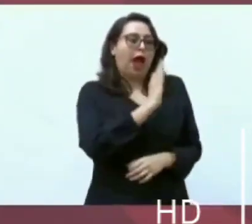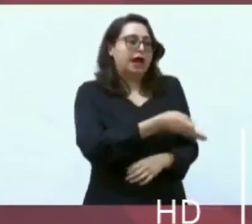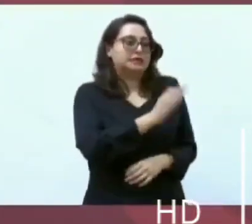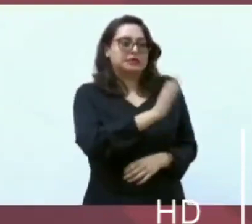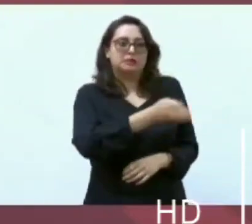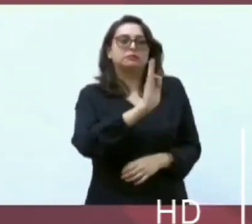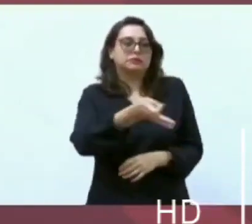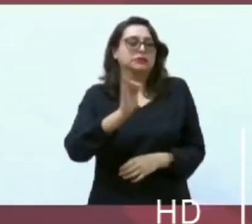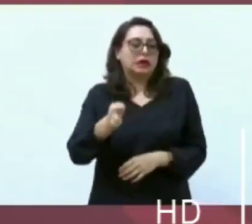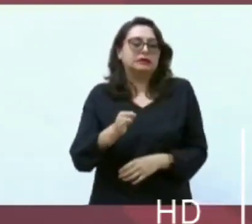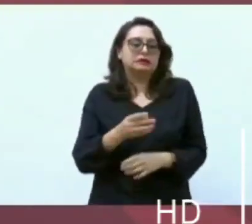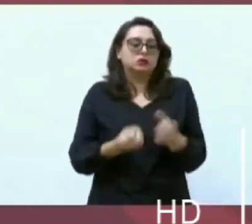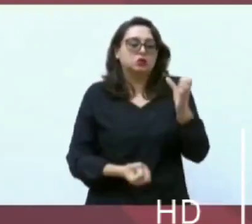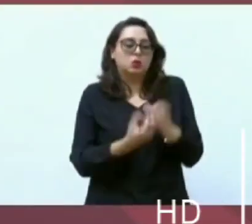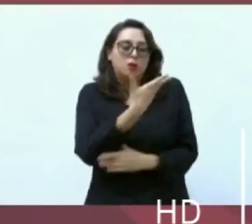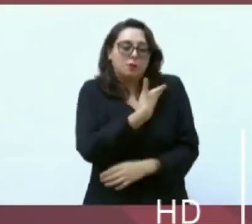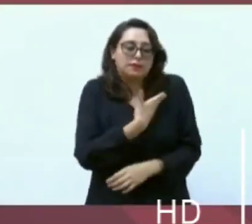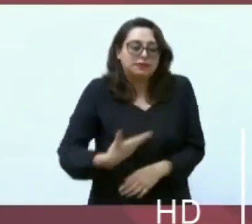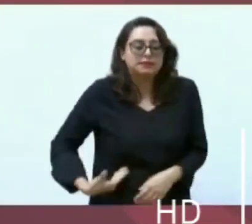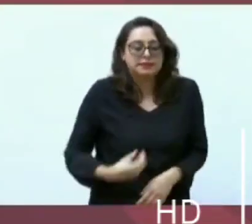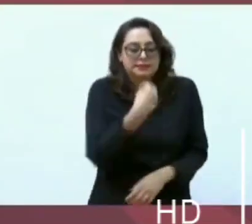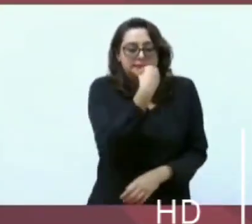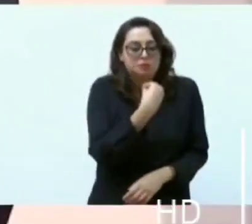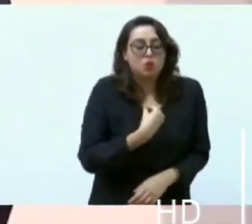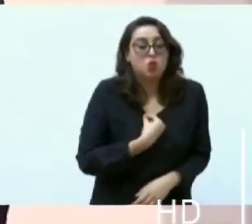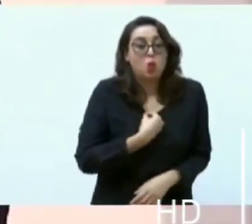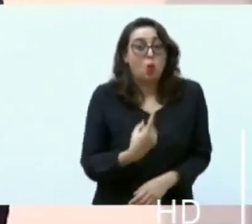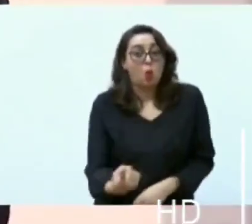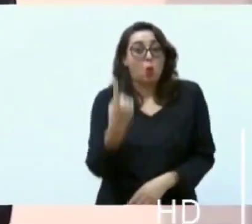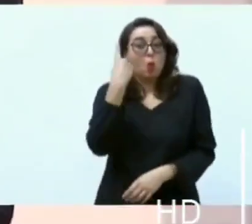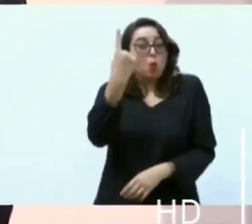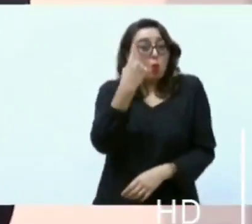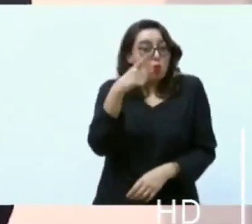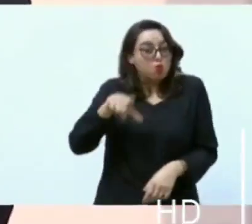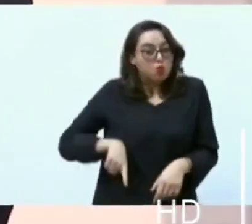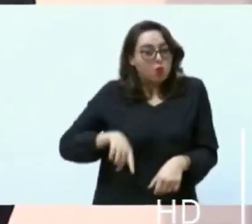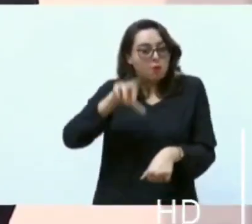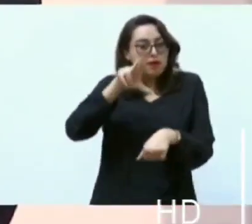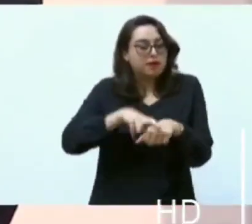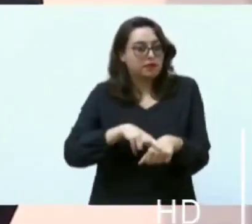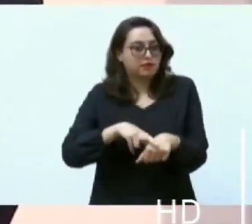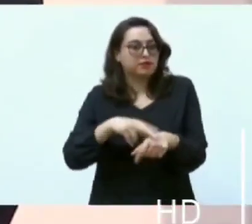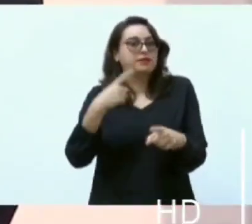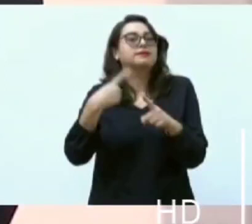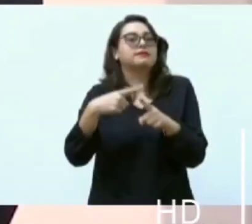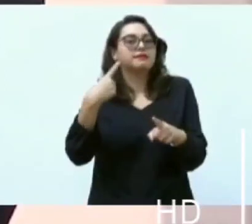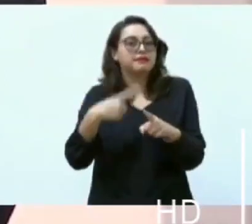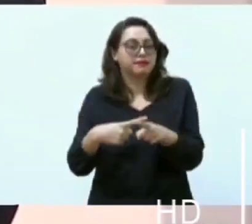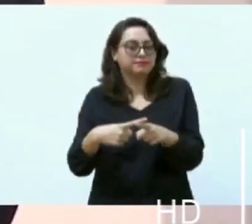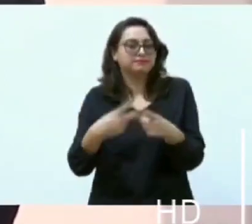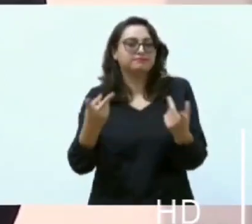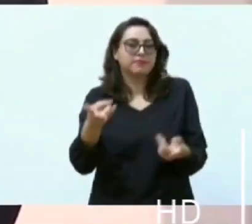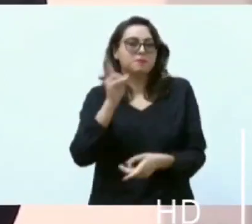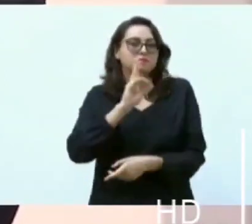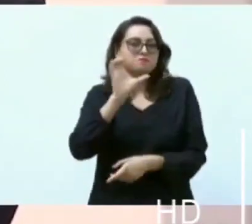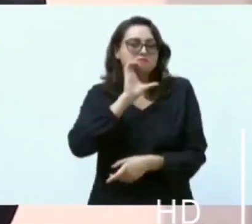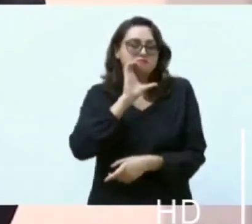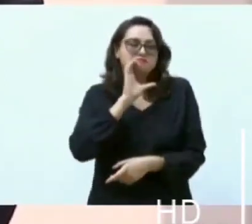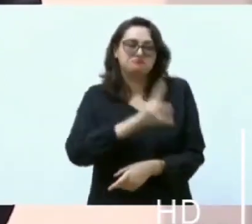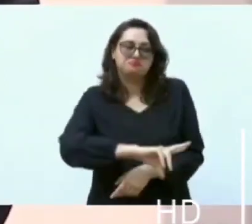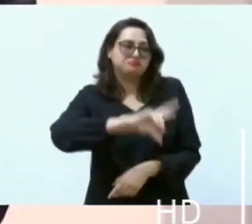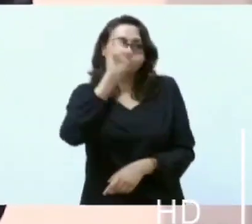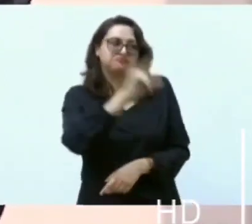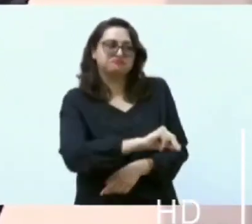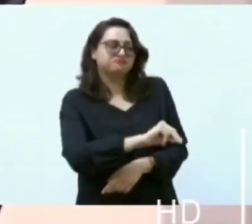Venustiano Carranza. Todos los demás se alinearon. Entonces